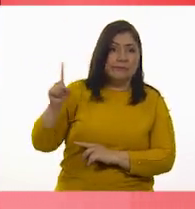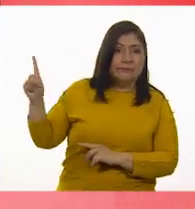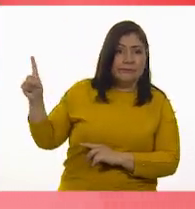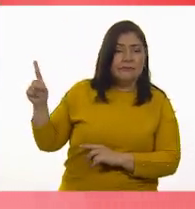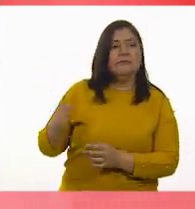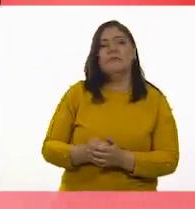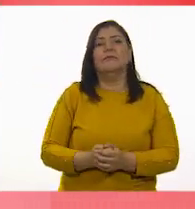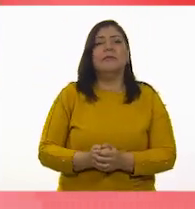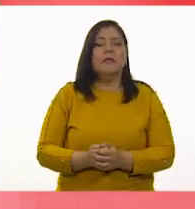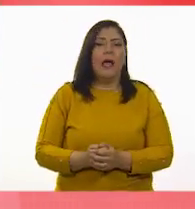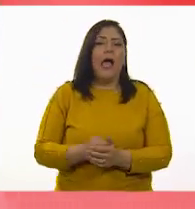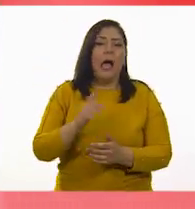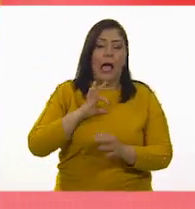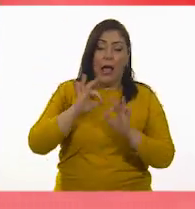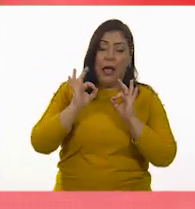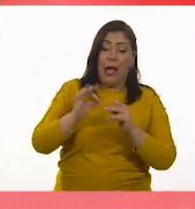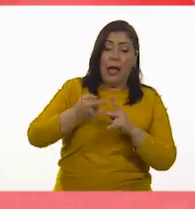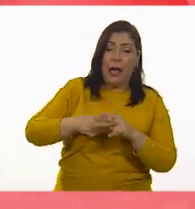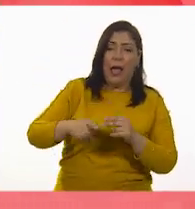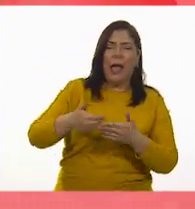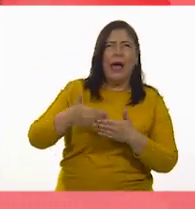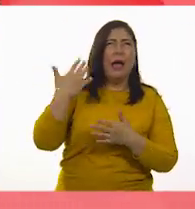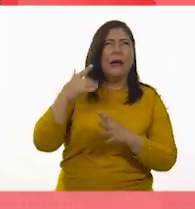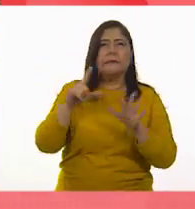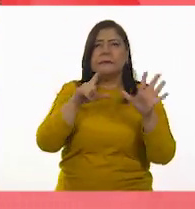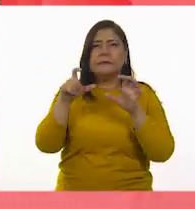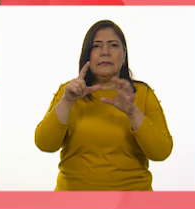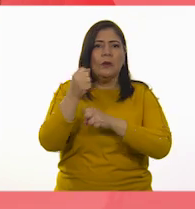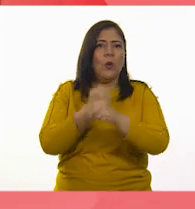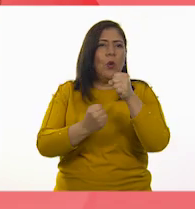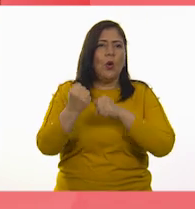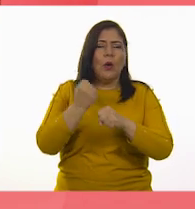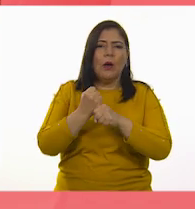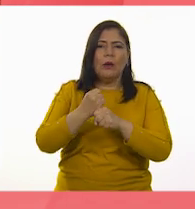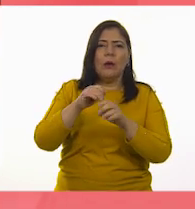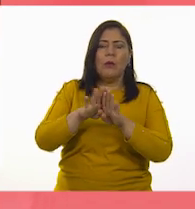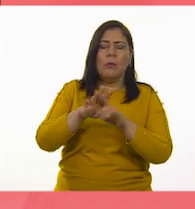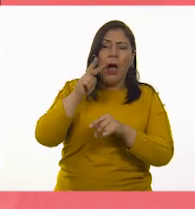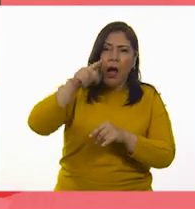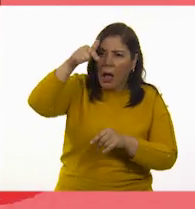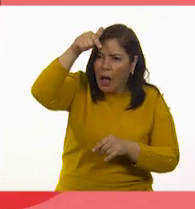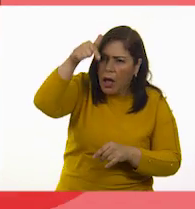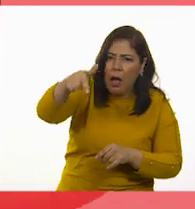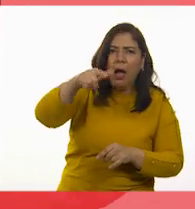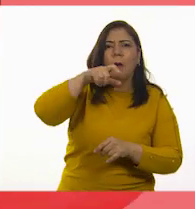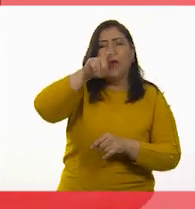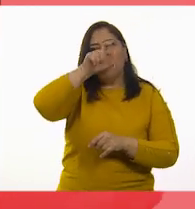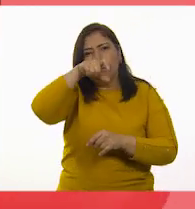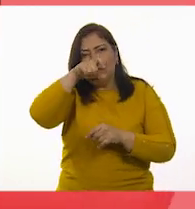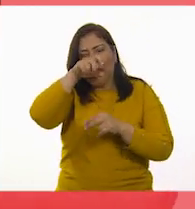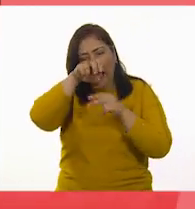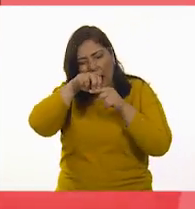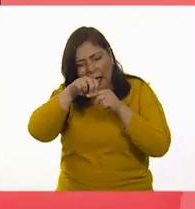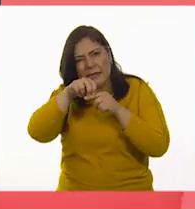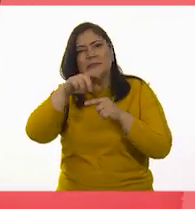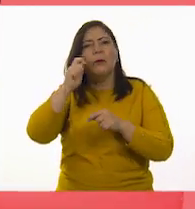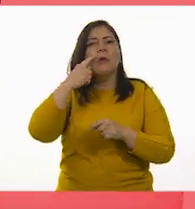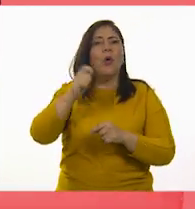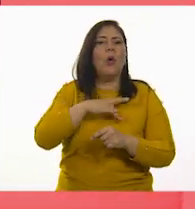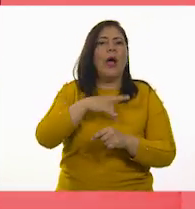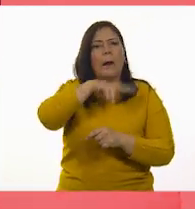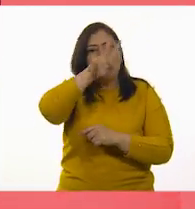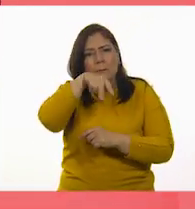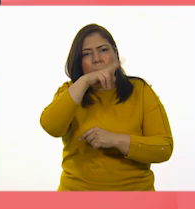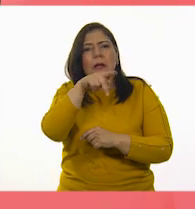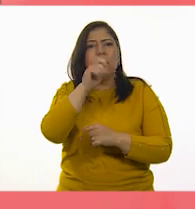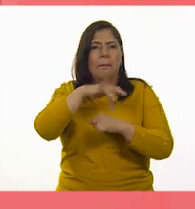Ya que estamos en donde comenzó todo hace casi 700 años con el avistamiento de un águila devorando una serpiente sobre un nopal, es